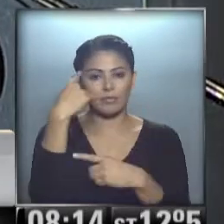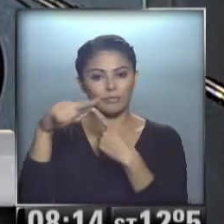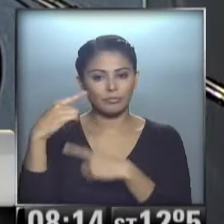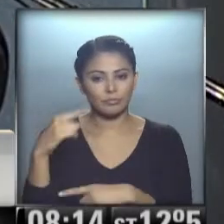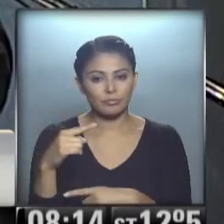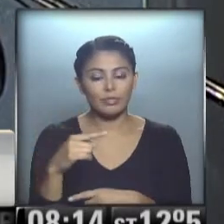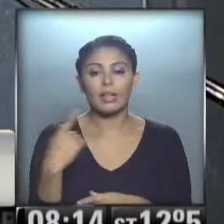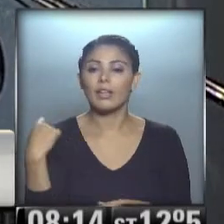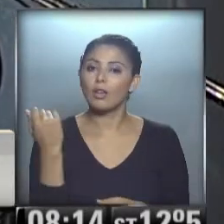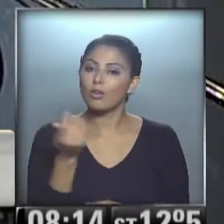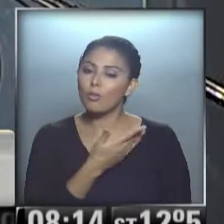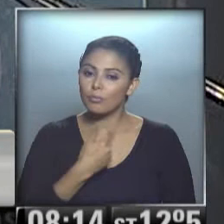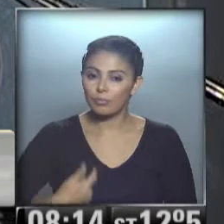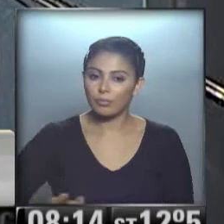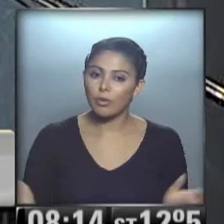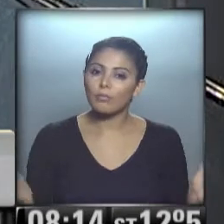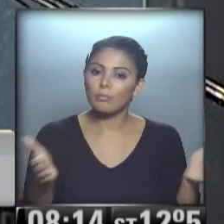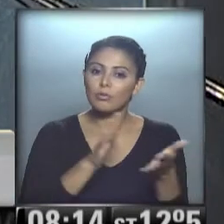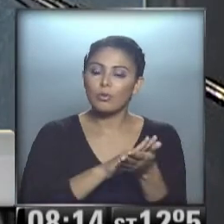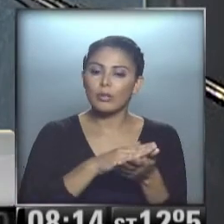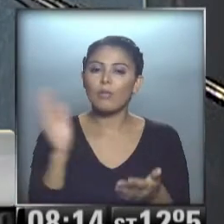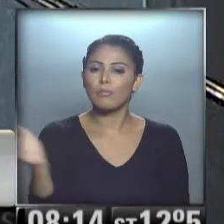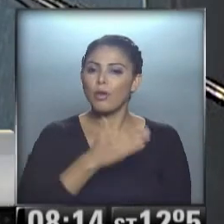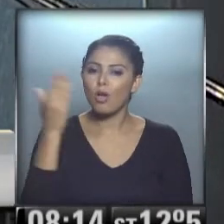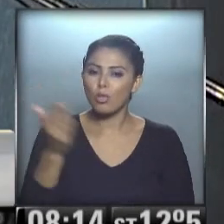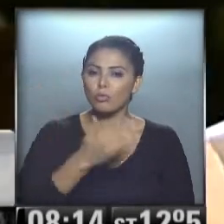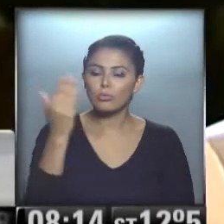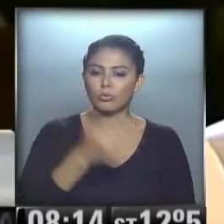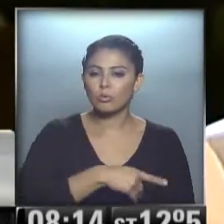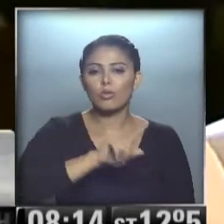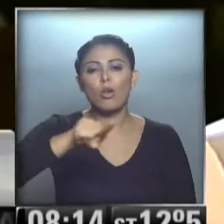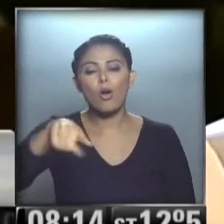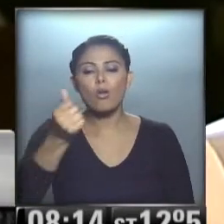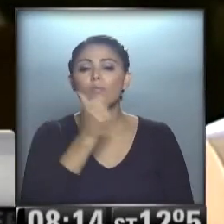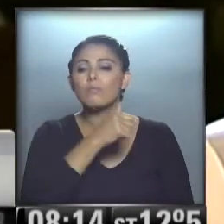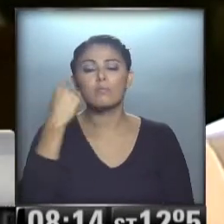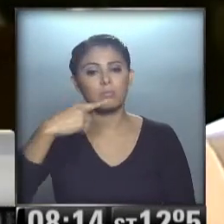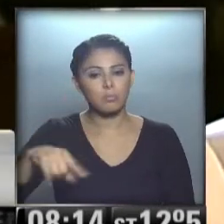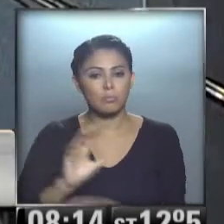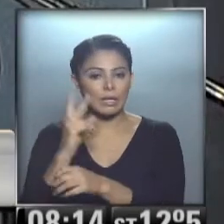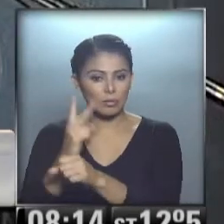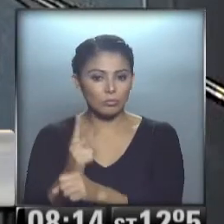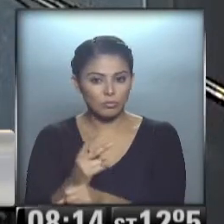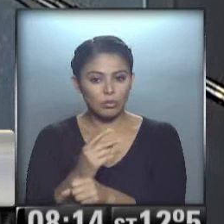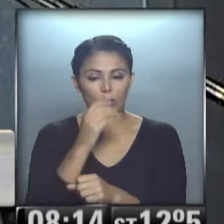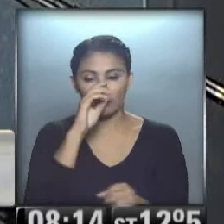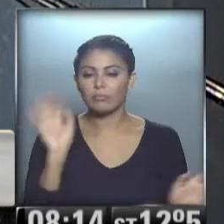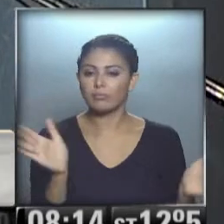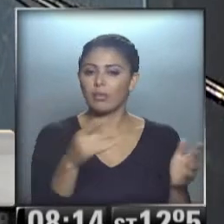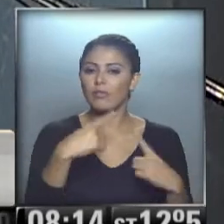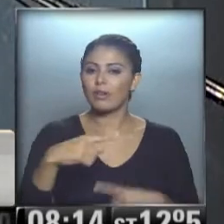los incentivos respecto al tema de producción de medicamentos genéricos como su prescripción son alentadas por